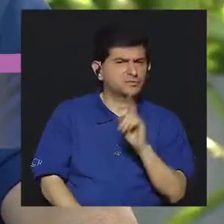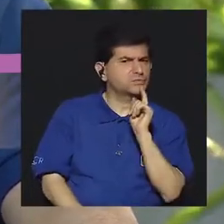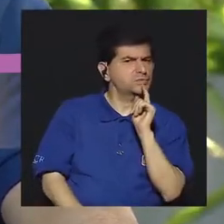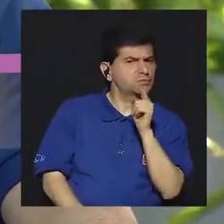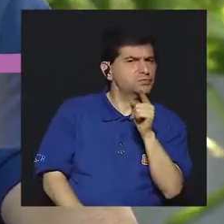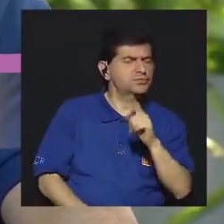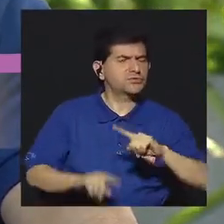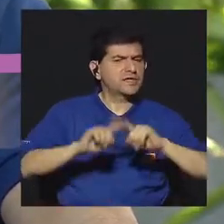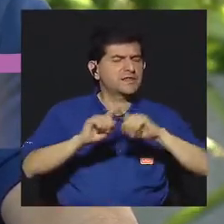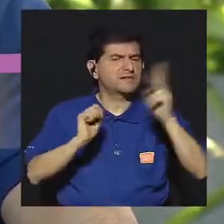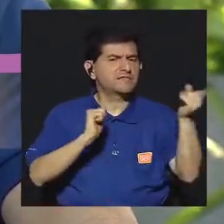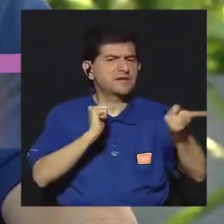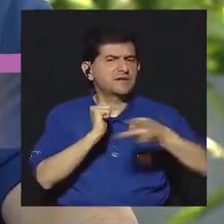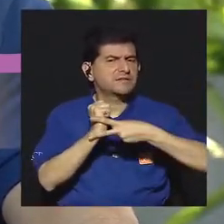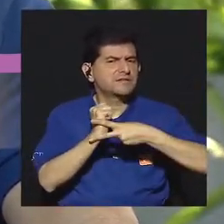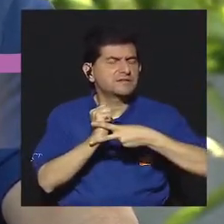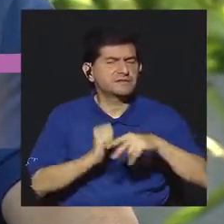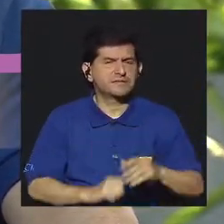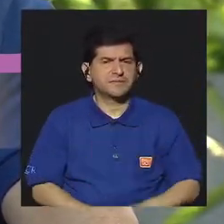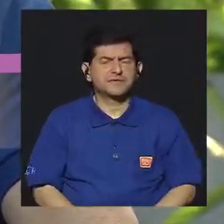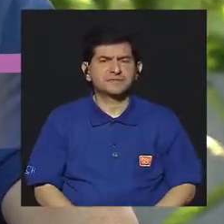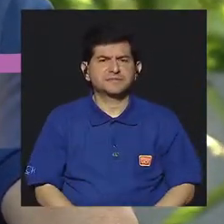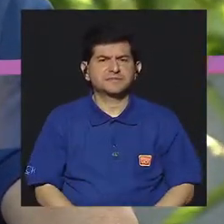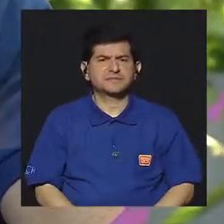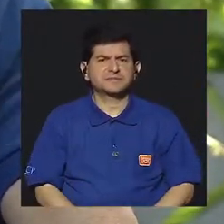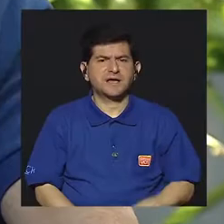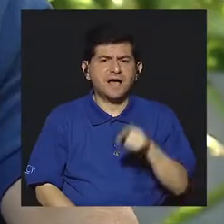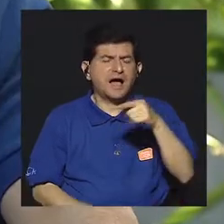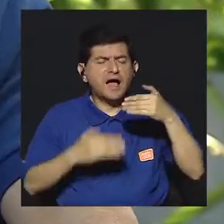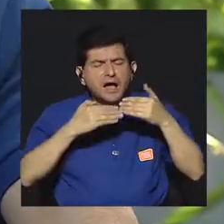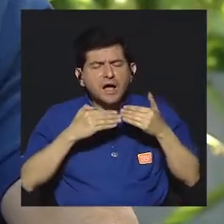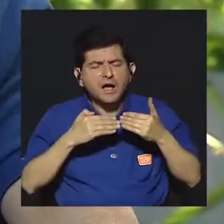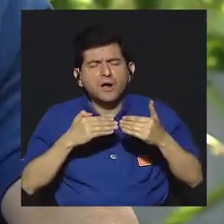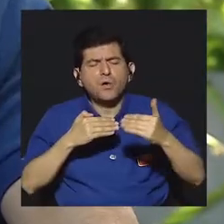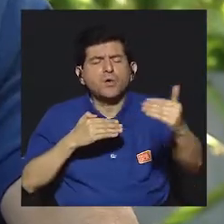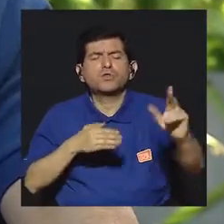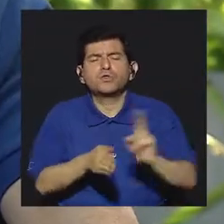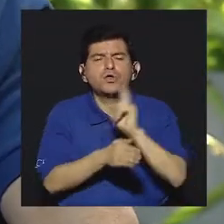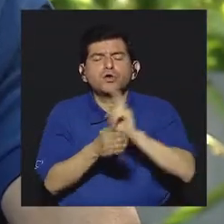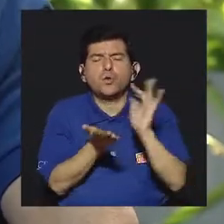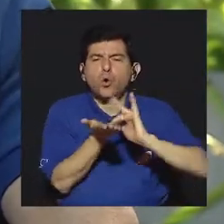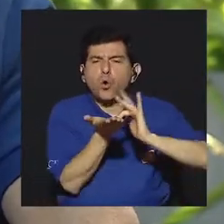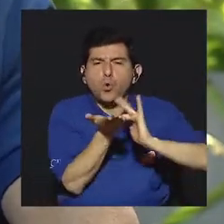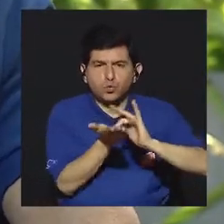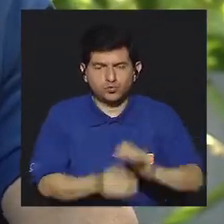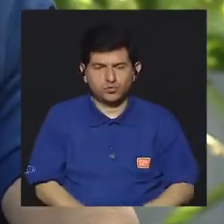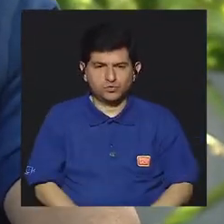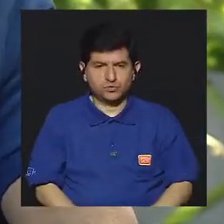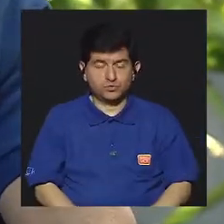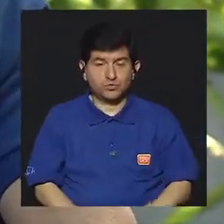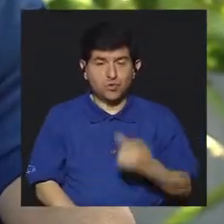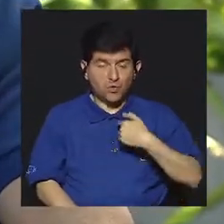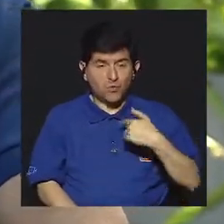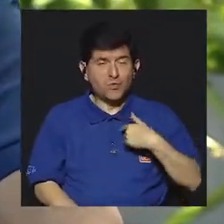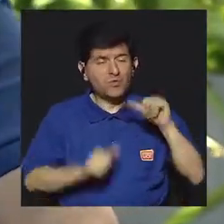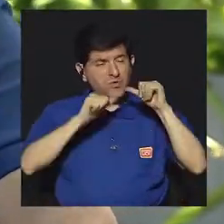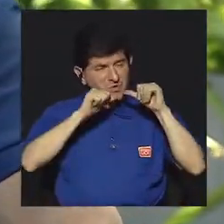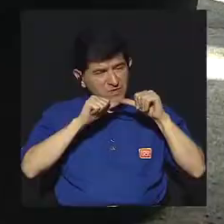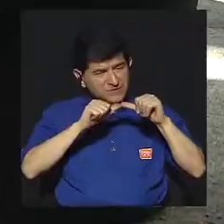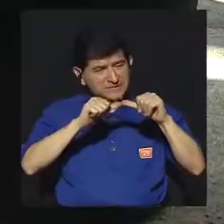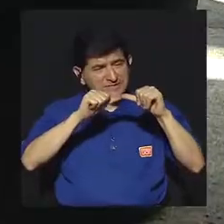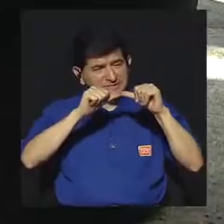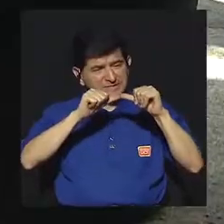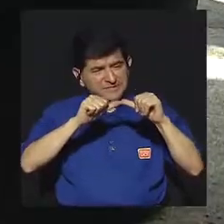escuché mencionar varias veces, de la exposición prolongada a los medicamentos. O sea, como que el estar